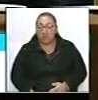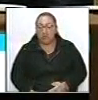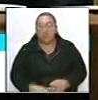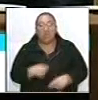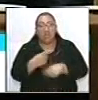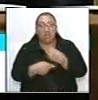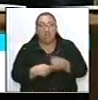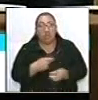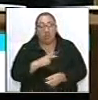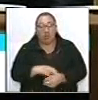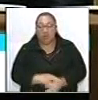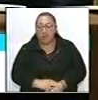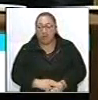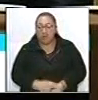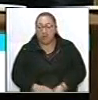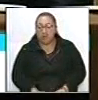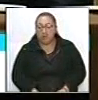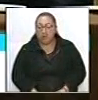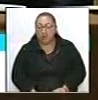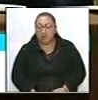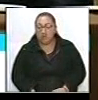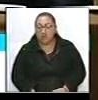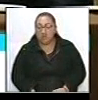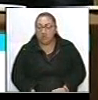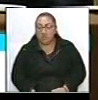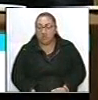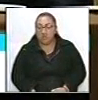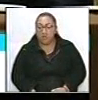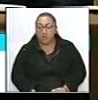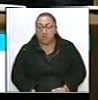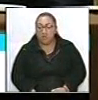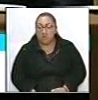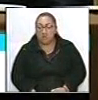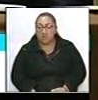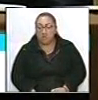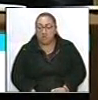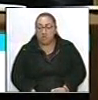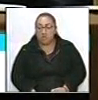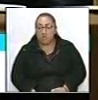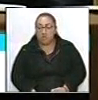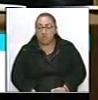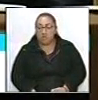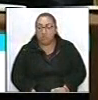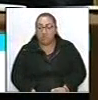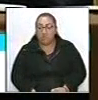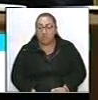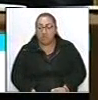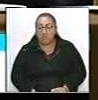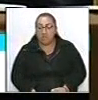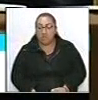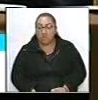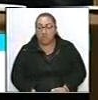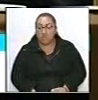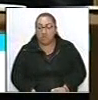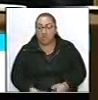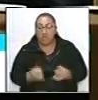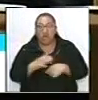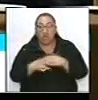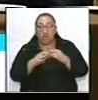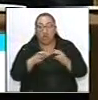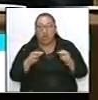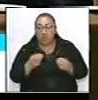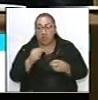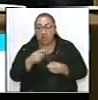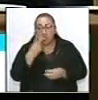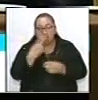debe ser rotativo, ¿no?, tanto en el día como en la noche. Actualmente, estadísticamente, ¿no?, está comprobado que a veces la población nos da un